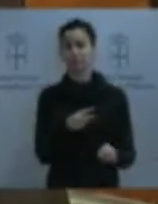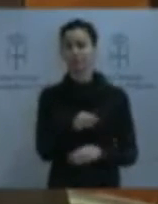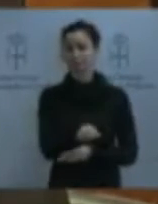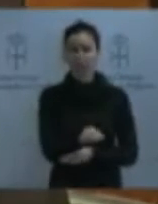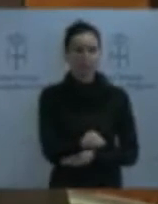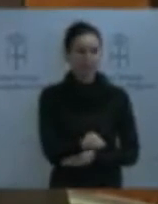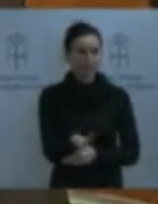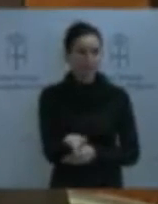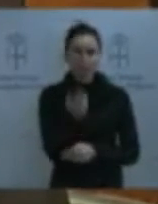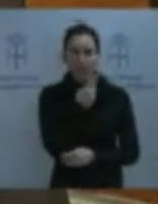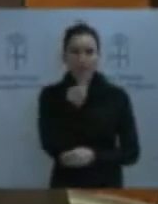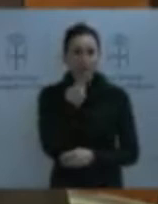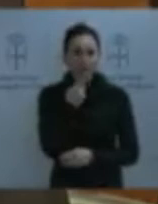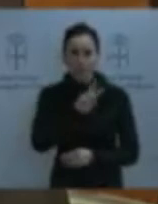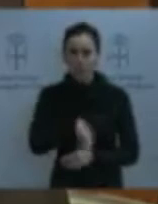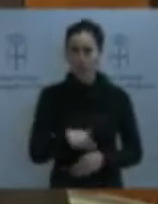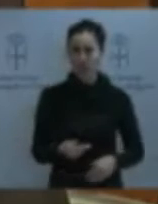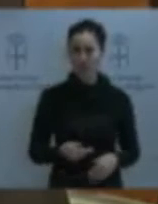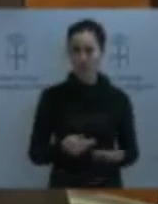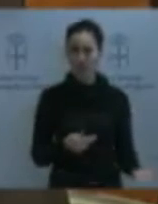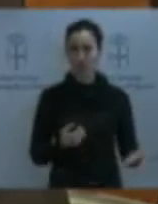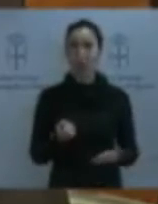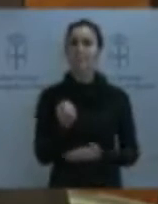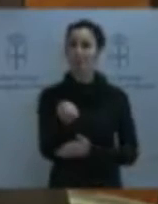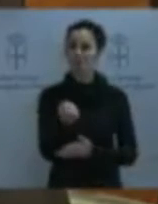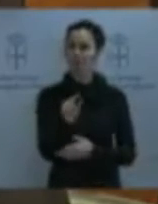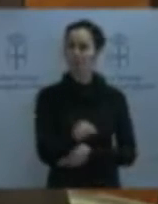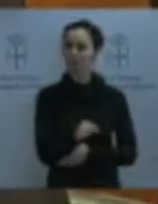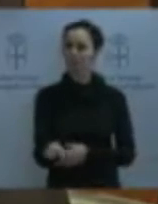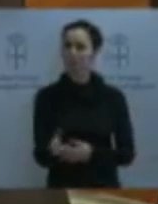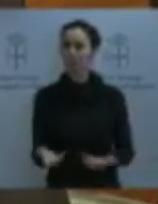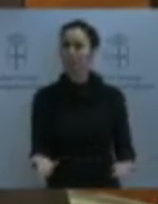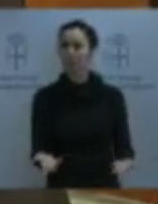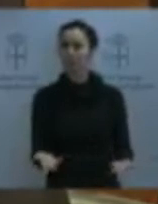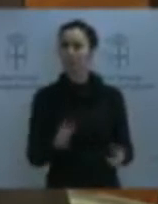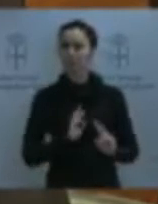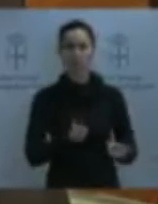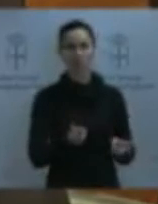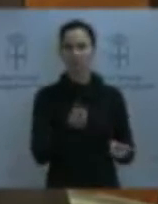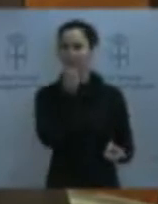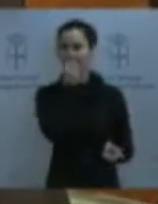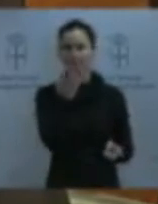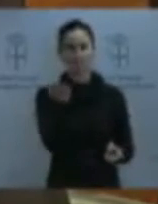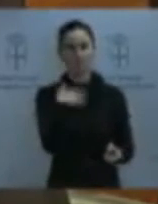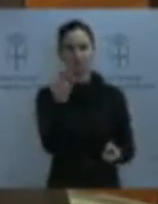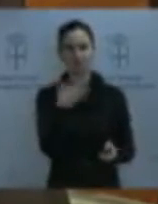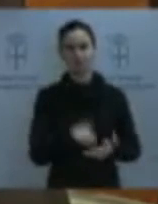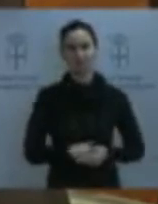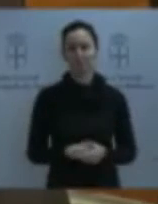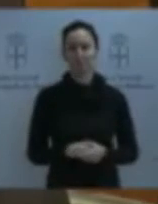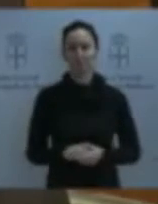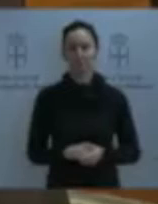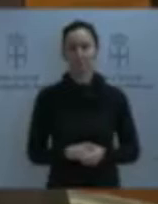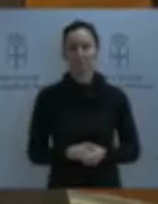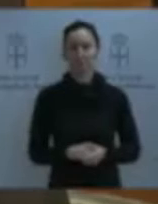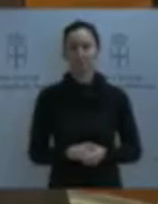aquellos que apoyaban. No es posible dar respuesta a este tipo de crisis de liquidez. Ustedes tienen una responsabilidad en